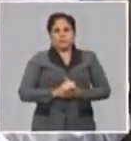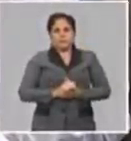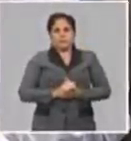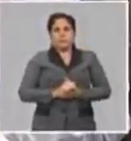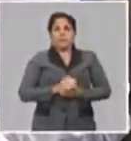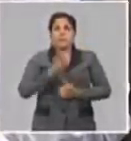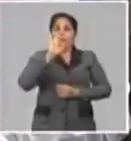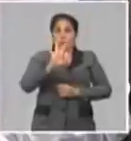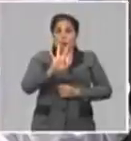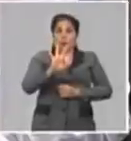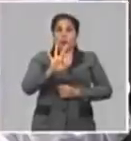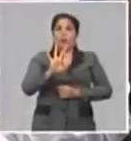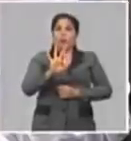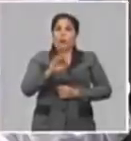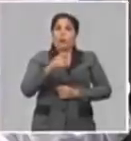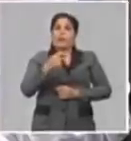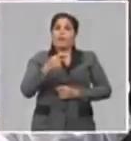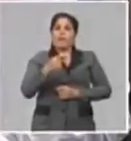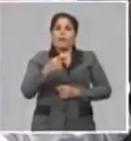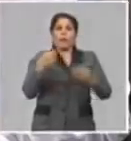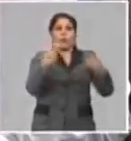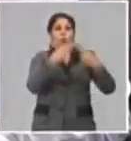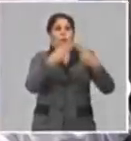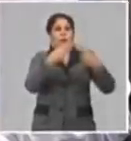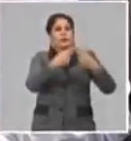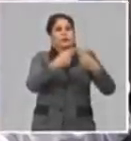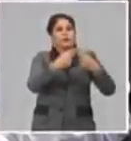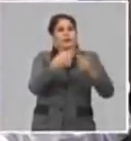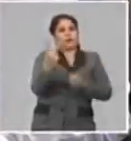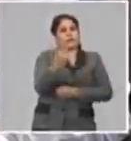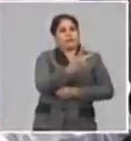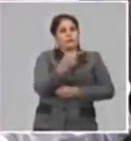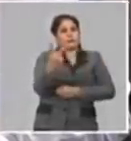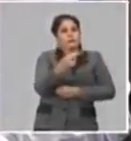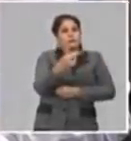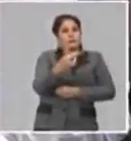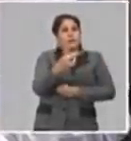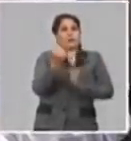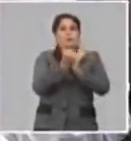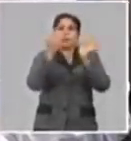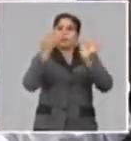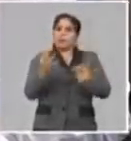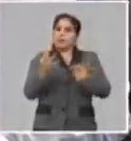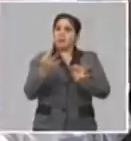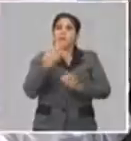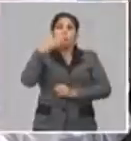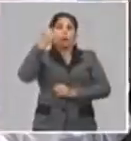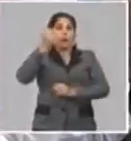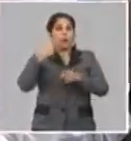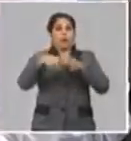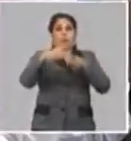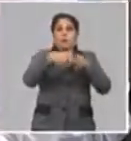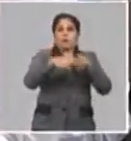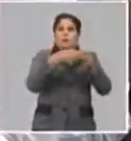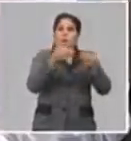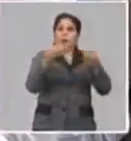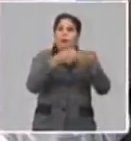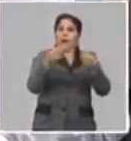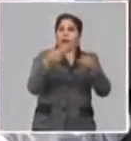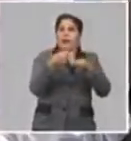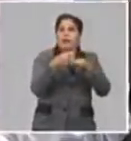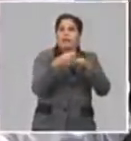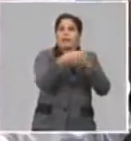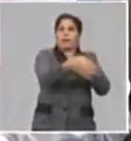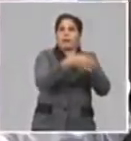Octavo, incentivar la competitividad, garantizando la utilización eficiente de los recursos materiales y